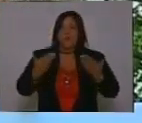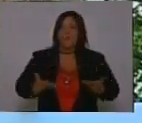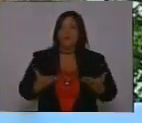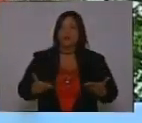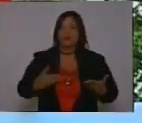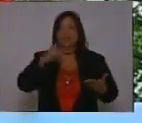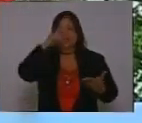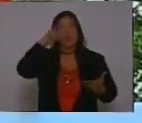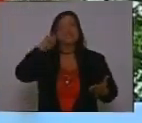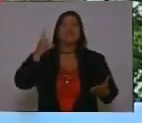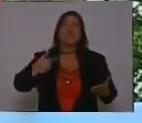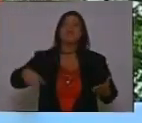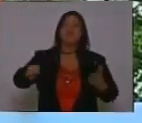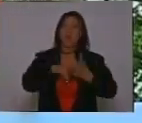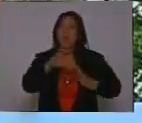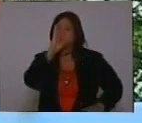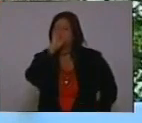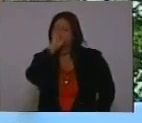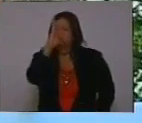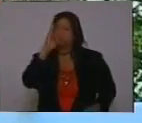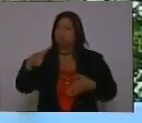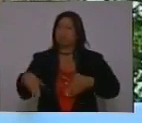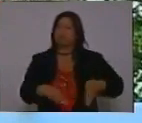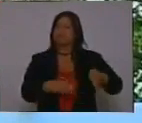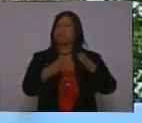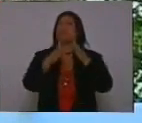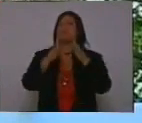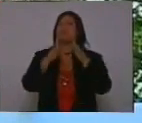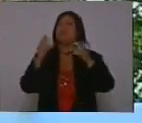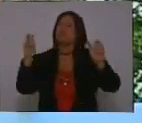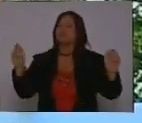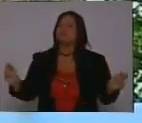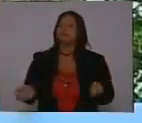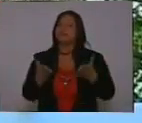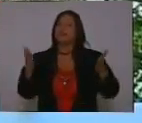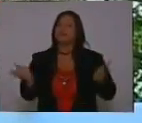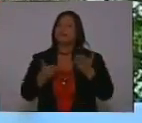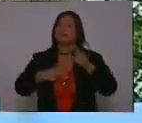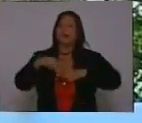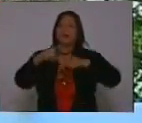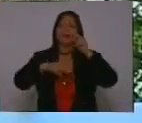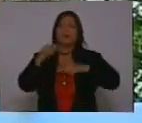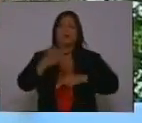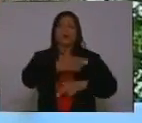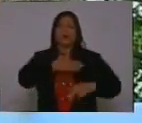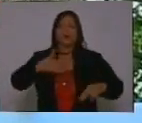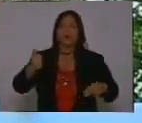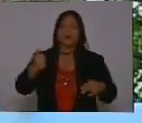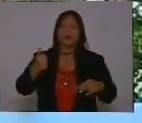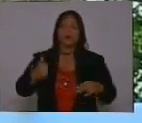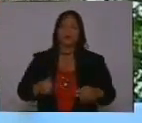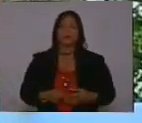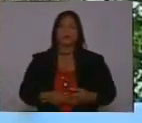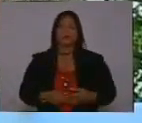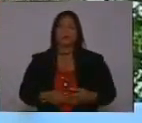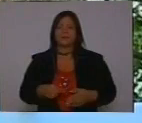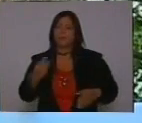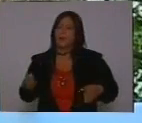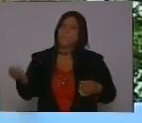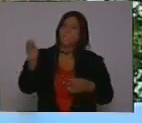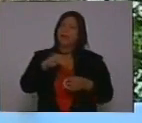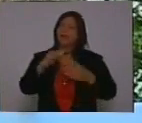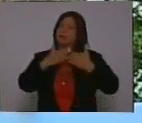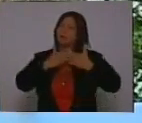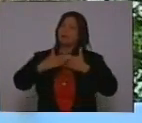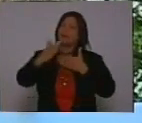que hoy tenemos y que nos envía o nos impulsa a construir el futuro que queremos. Pero voy más allá,